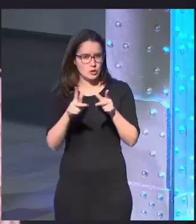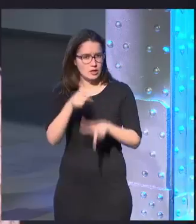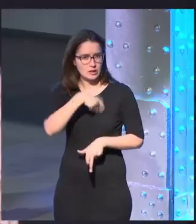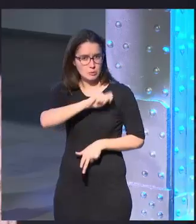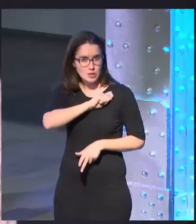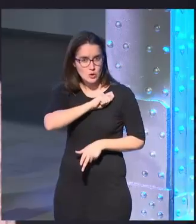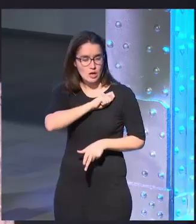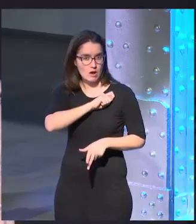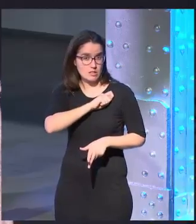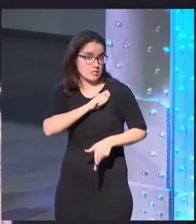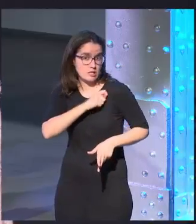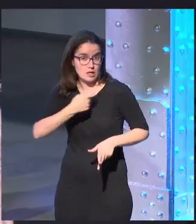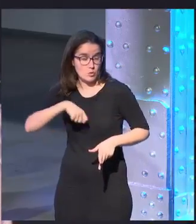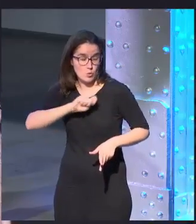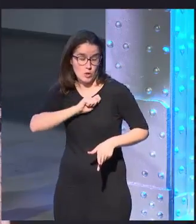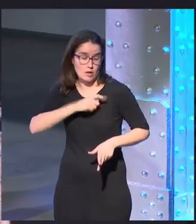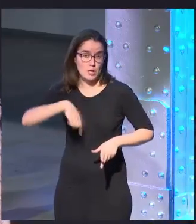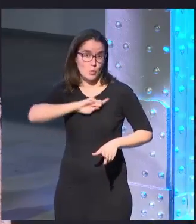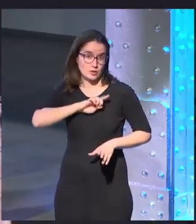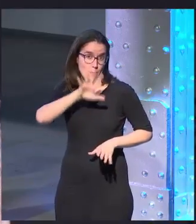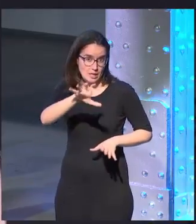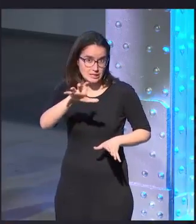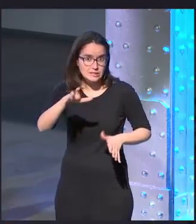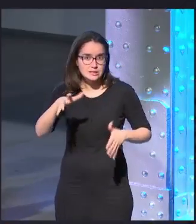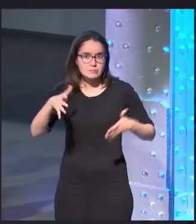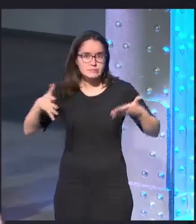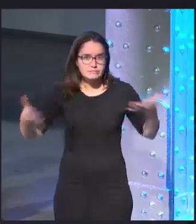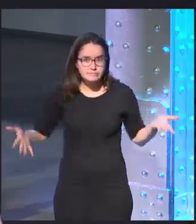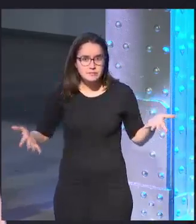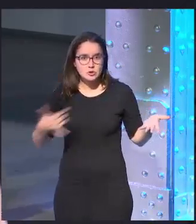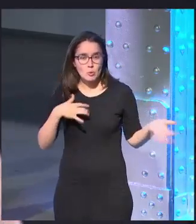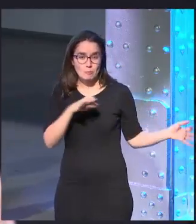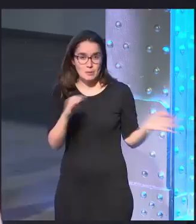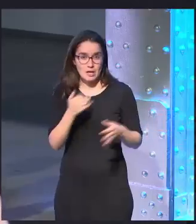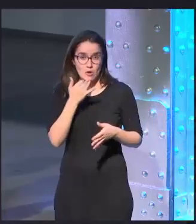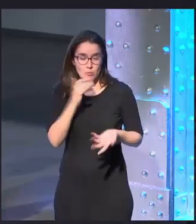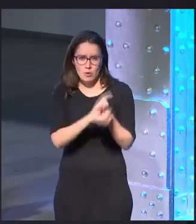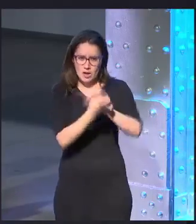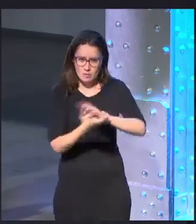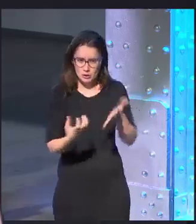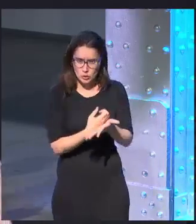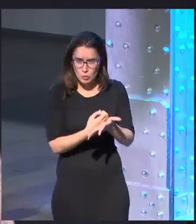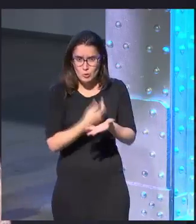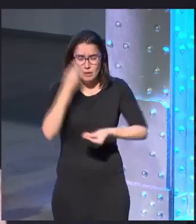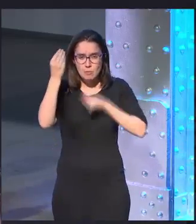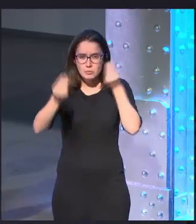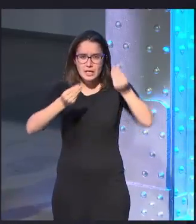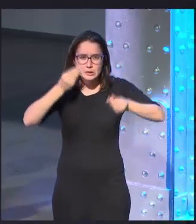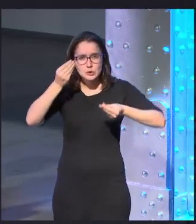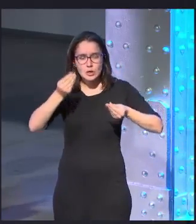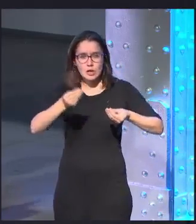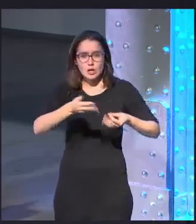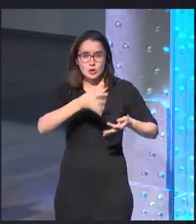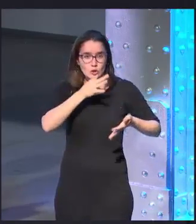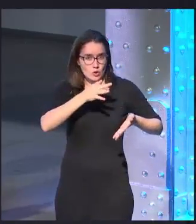española y de nuestro país, ¿no? Y bueno, yo te había preparado algo, pero lo voy a cambiar, ¿vale? Porque creo que no, que